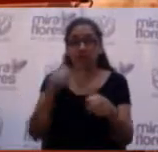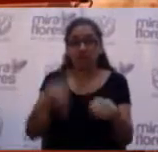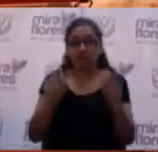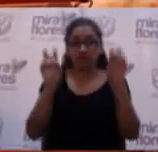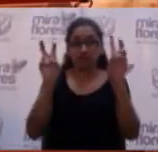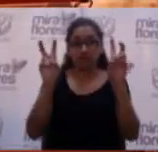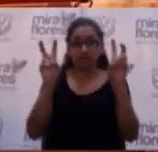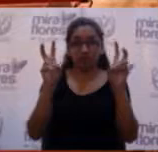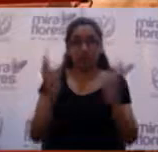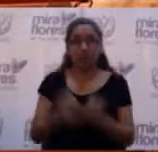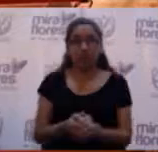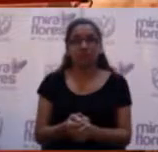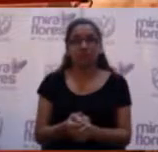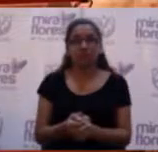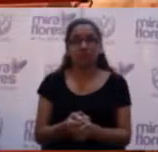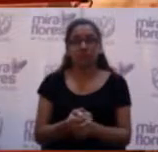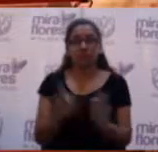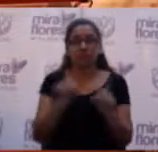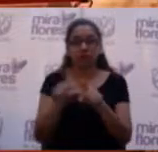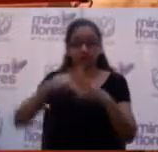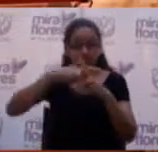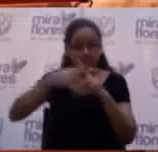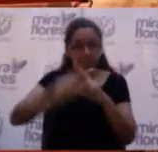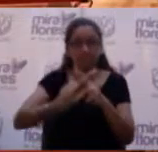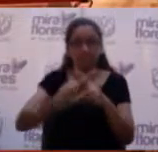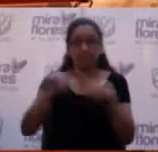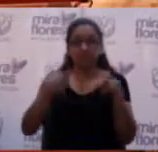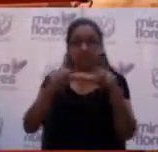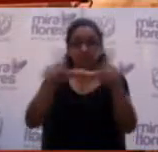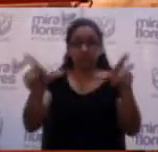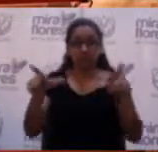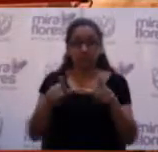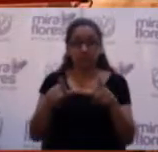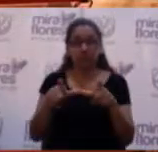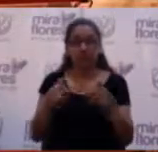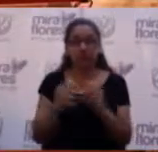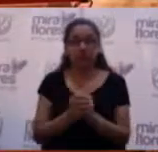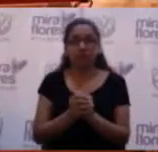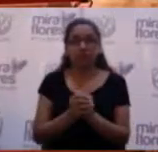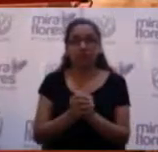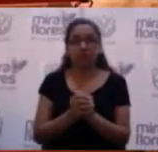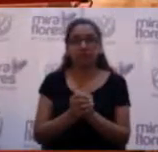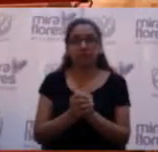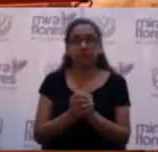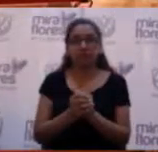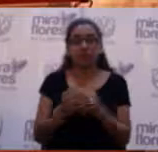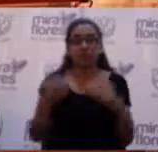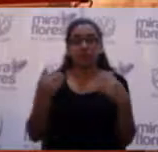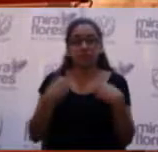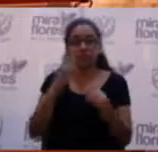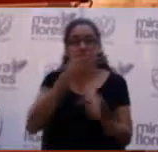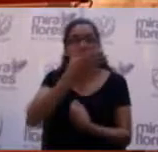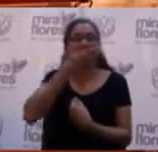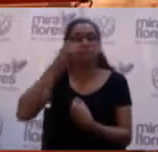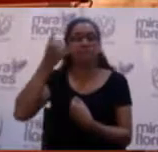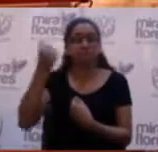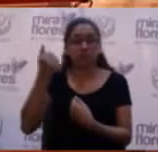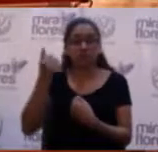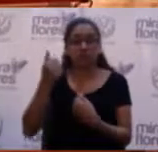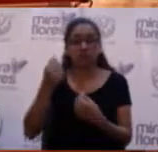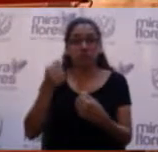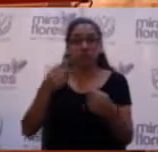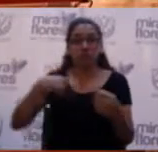que además nace de la propia ciudad, hay una mejor posibilidad de conservar